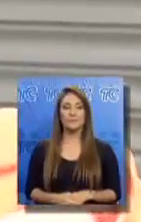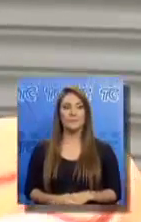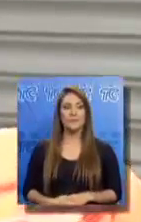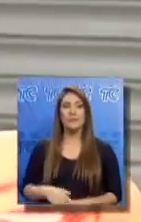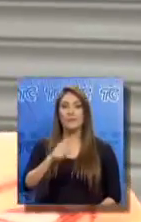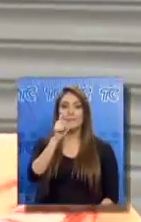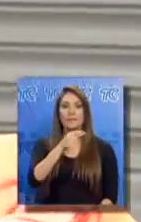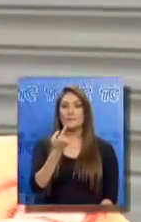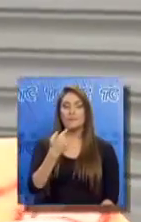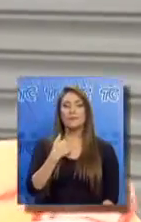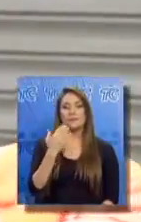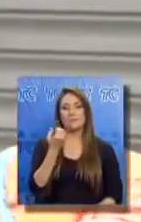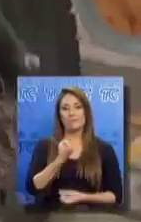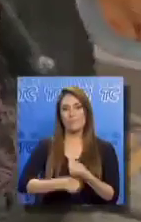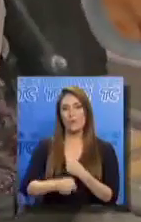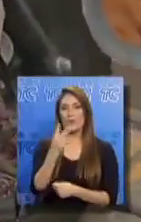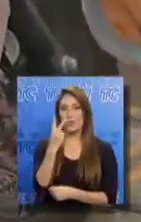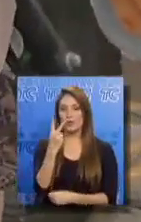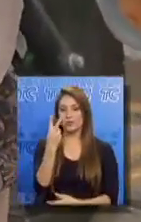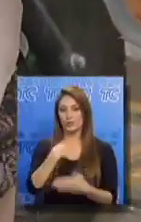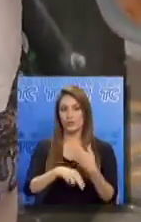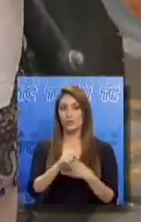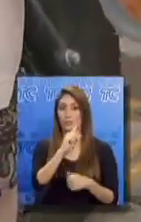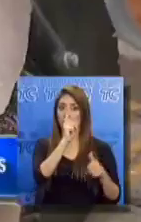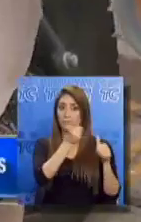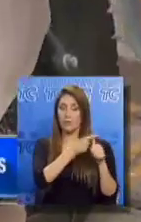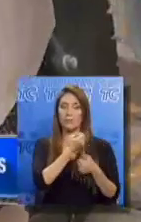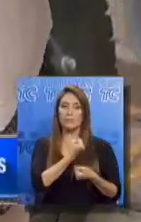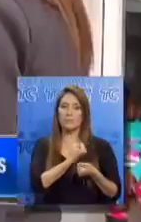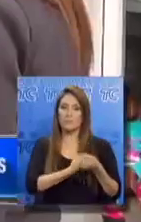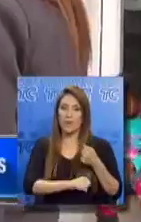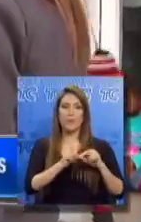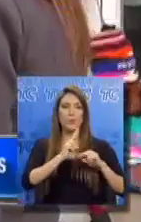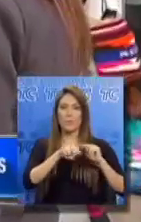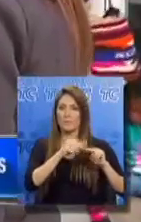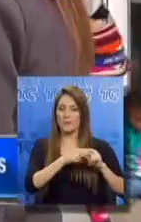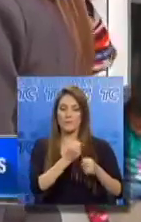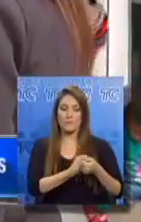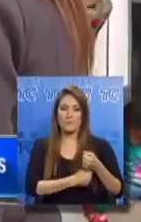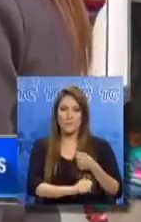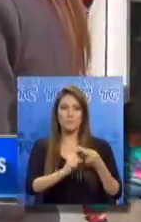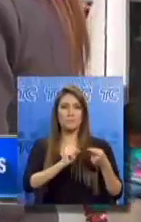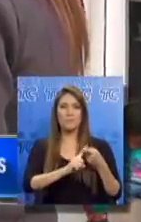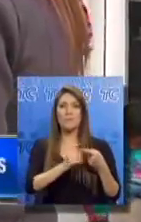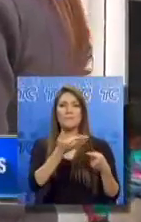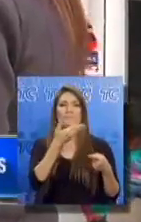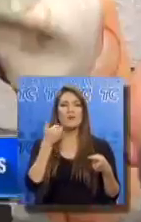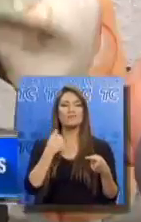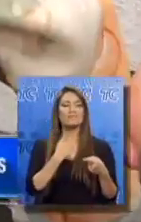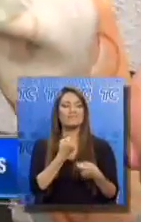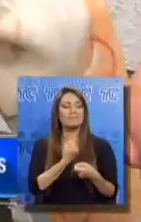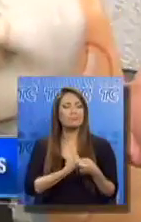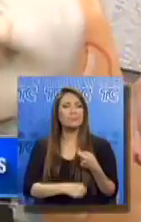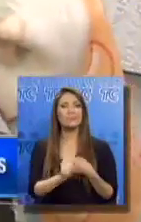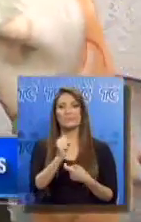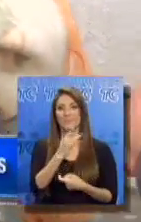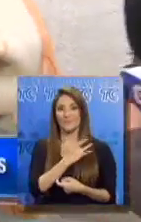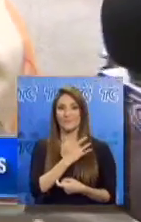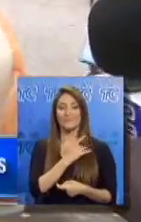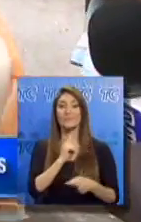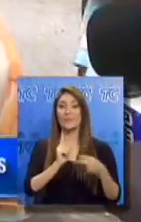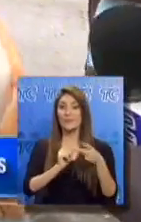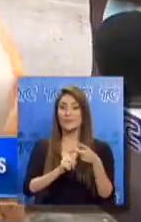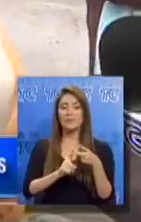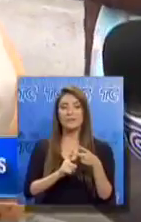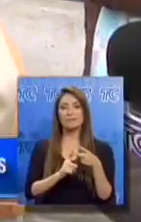Mayra Bedoya es madre de dos niños. A su primer hijo lo dio a luz por parto normal. Dice que fue su mejor experiencia. En su segundo niño